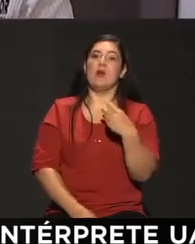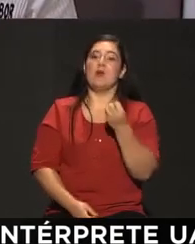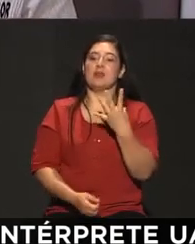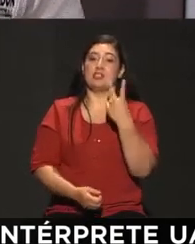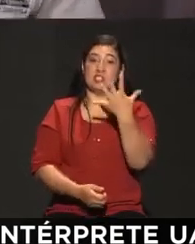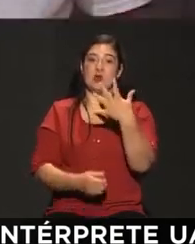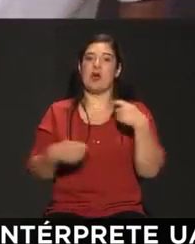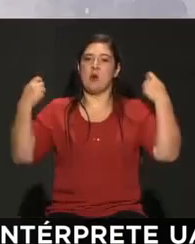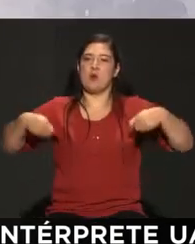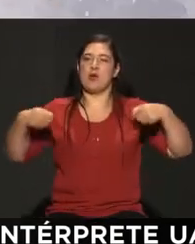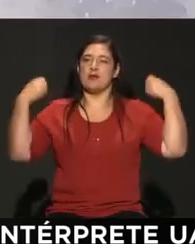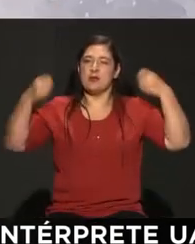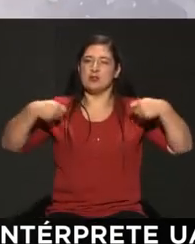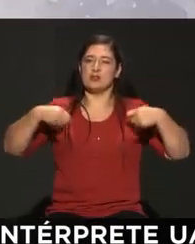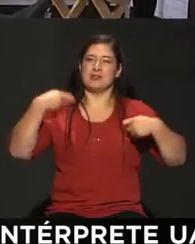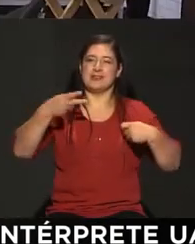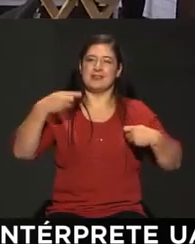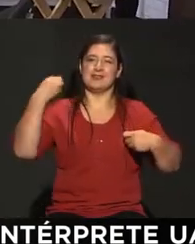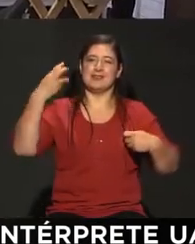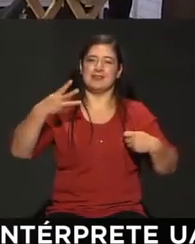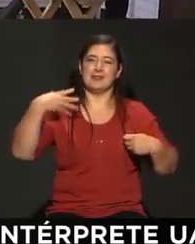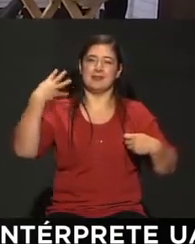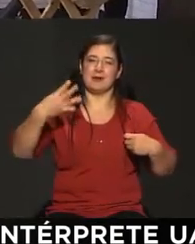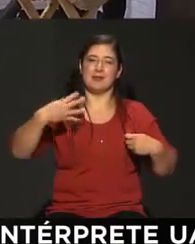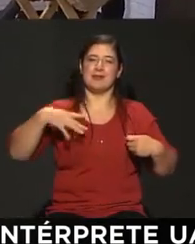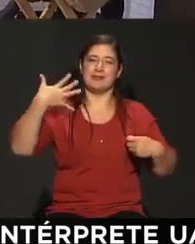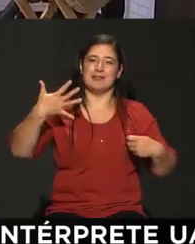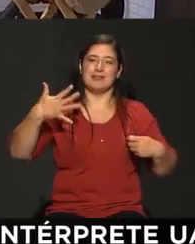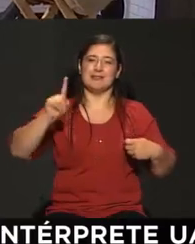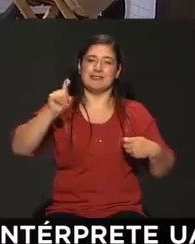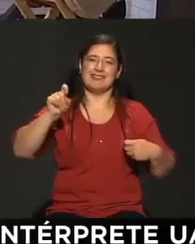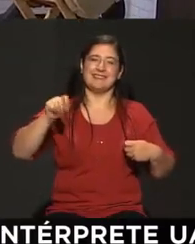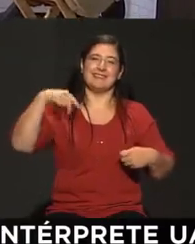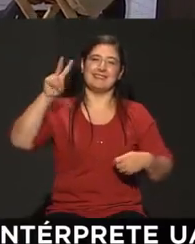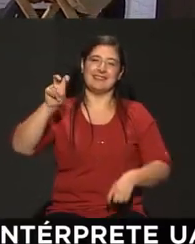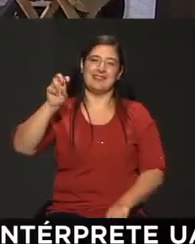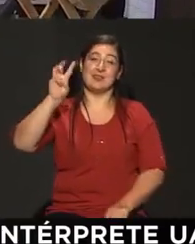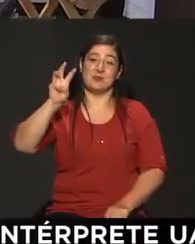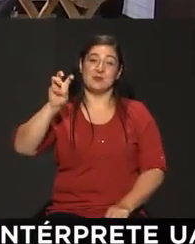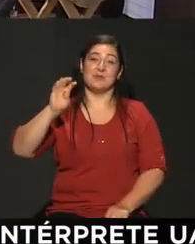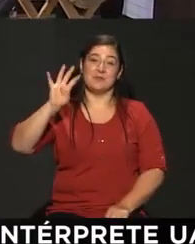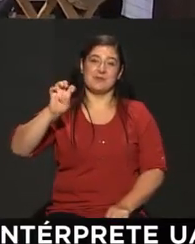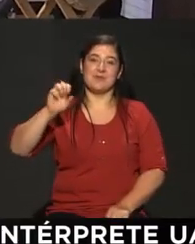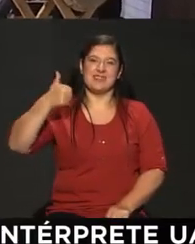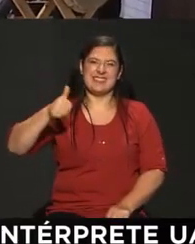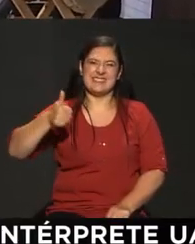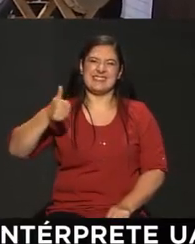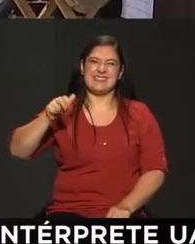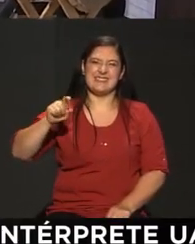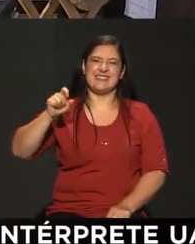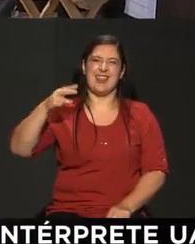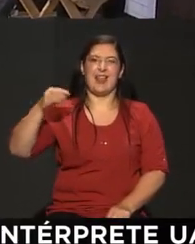5. 1, 2, 3, 4, 5, 6, 7, 8, 9,